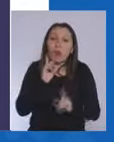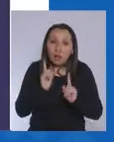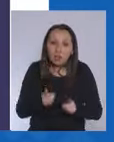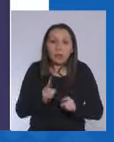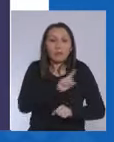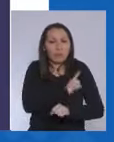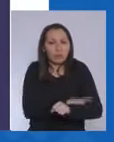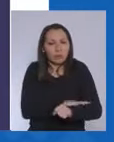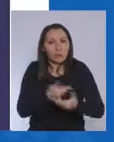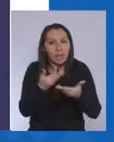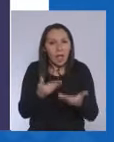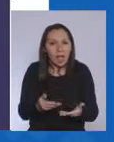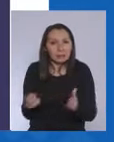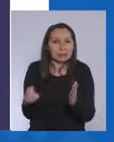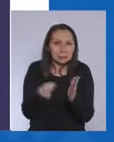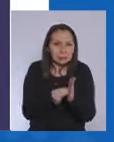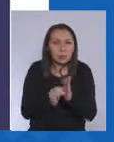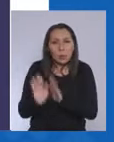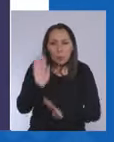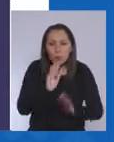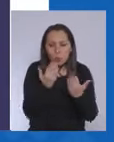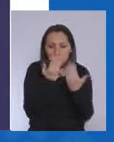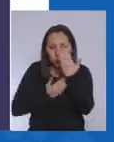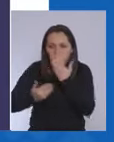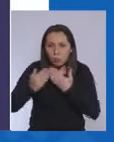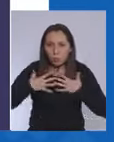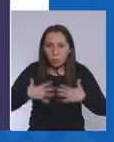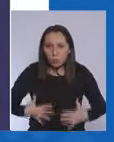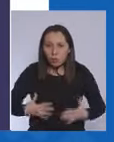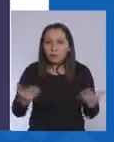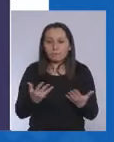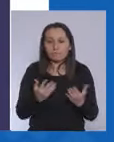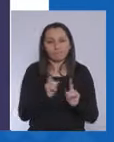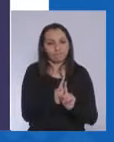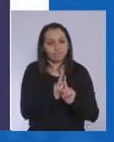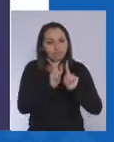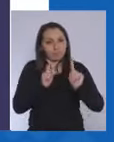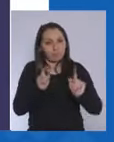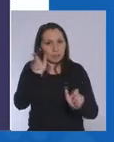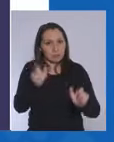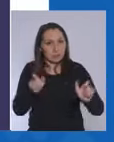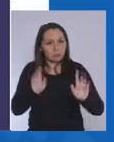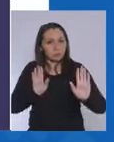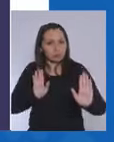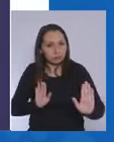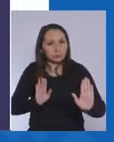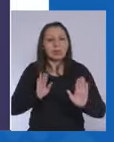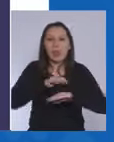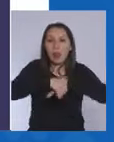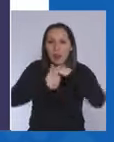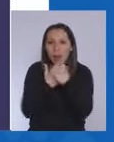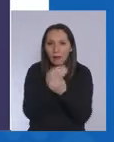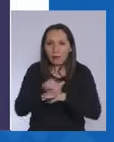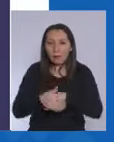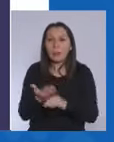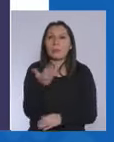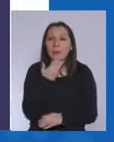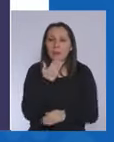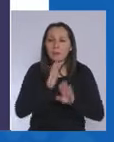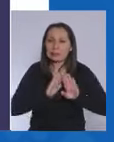fortalecer más que nunca hoy día las medidas de autocuidado es decir el distanciamiento físico el lavado de manos y también